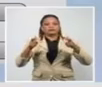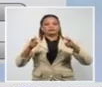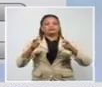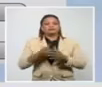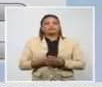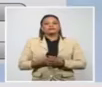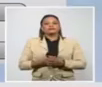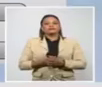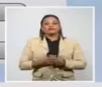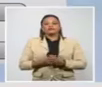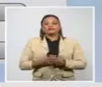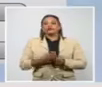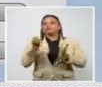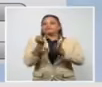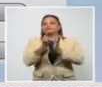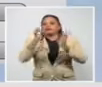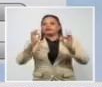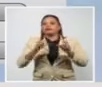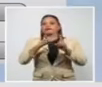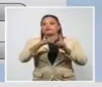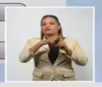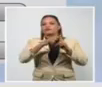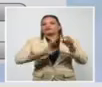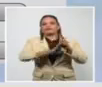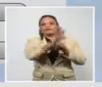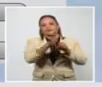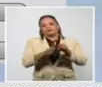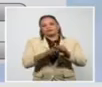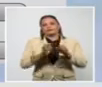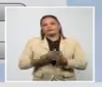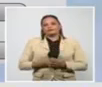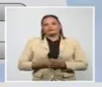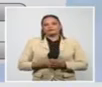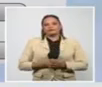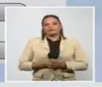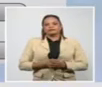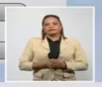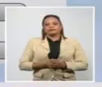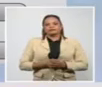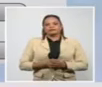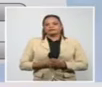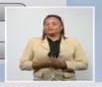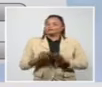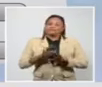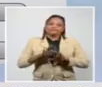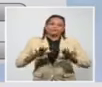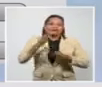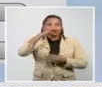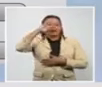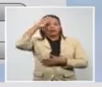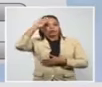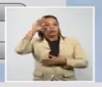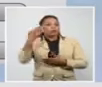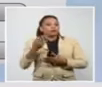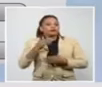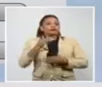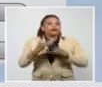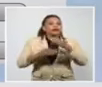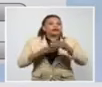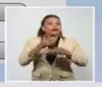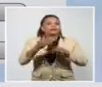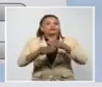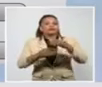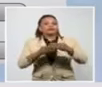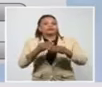fueron diagnosticadas con la COVID-19. Esto hace que ya en Cuba se han procesado